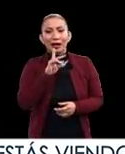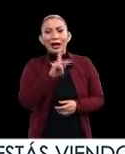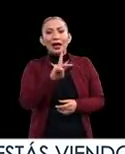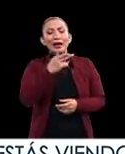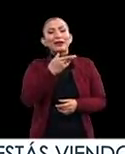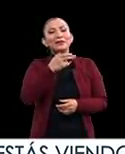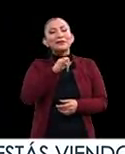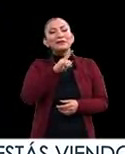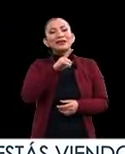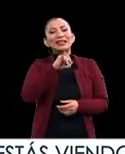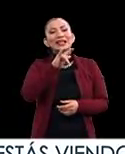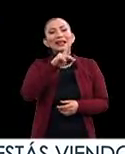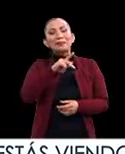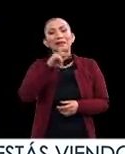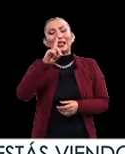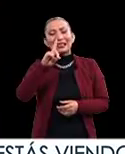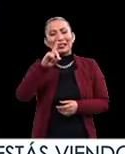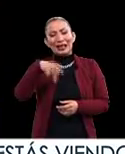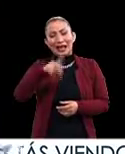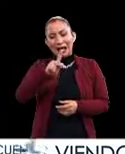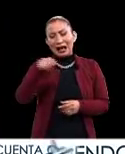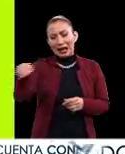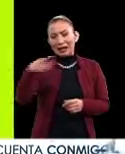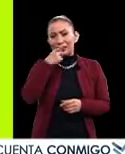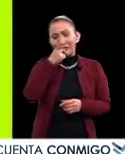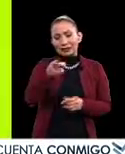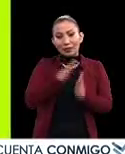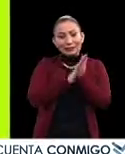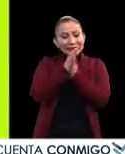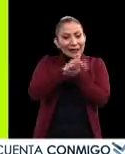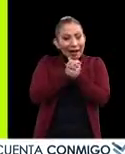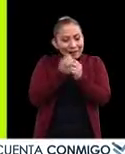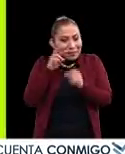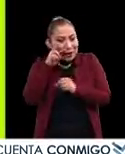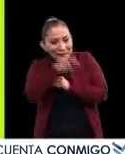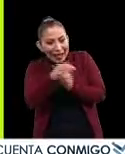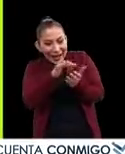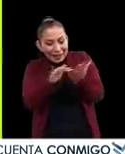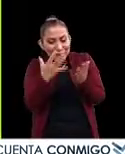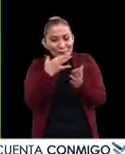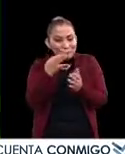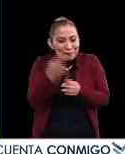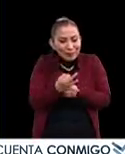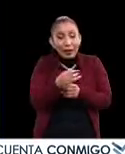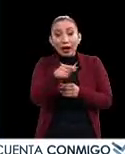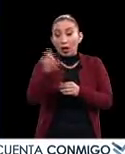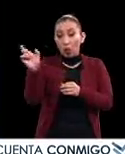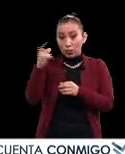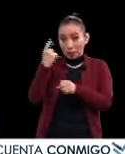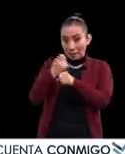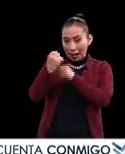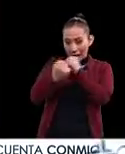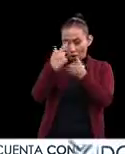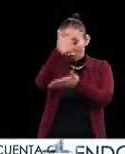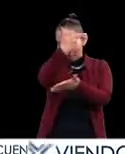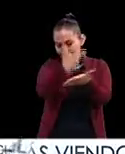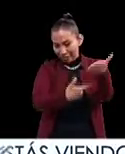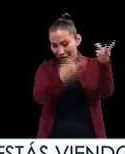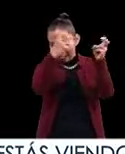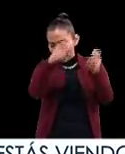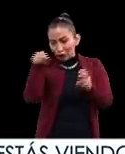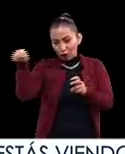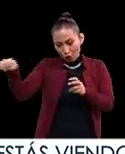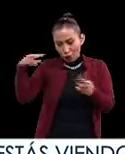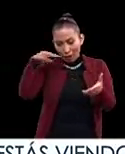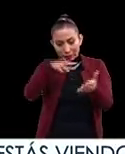Dick, a mí se te frotan las manos. Se me frotan las manos. Mira, cuando veas la propuesta para el primer año,